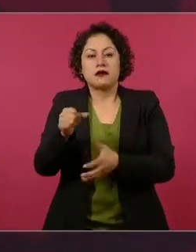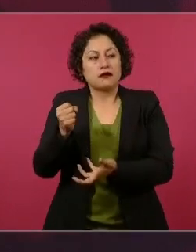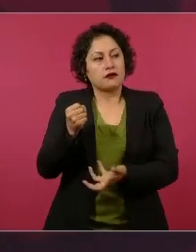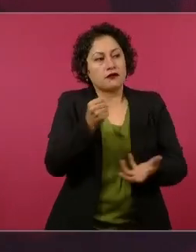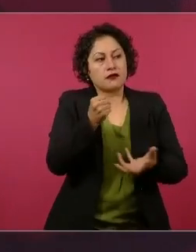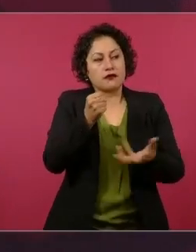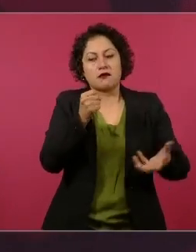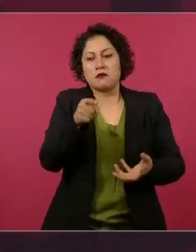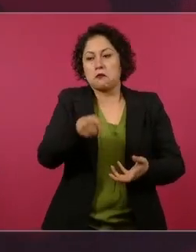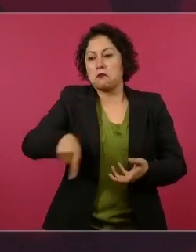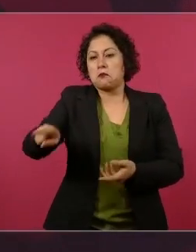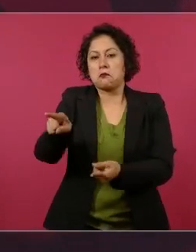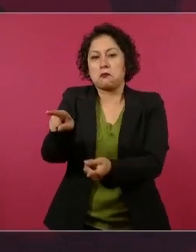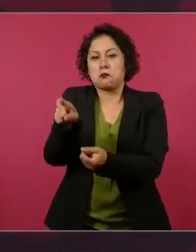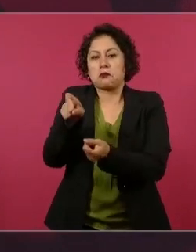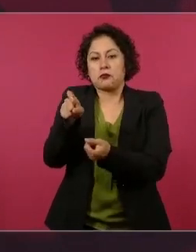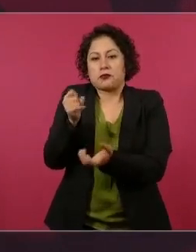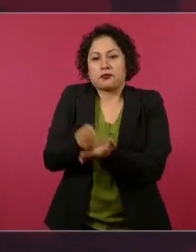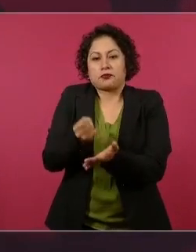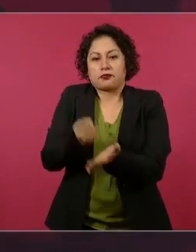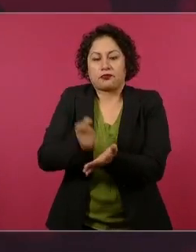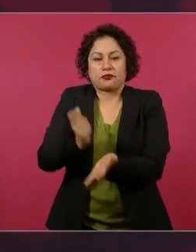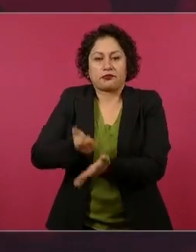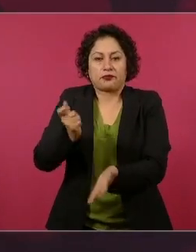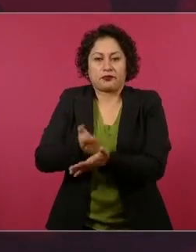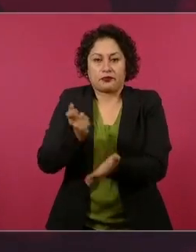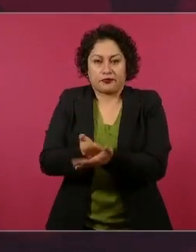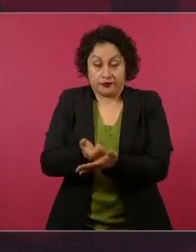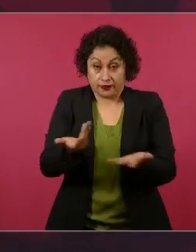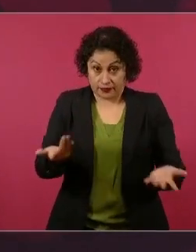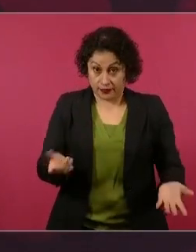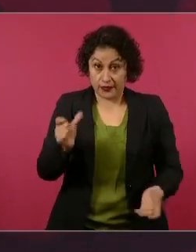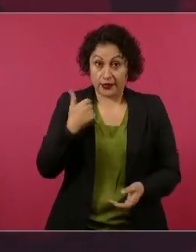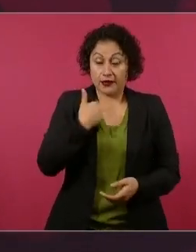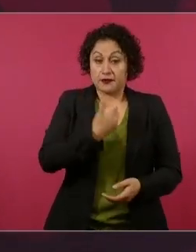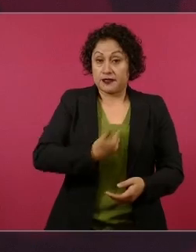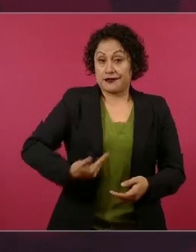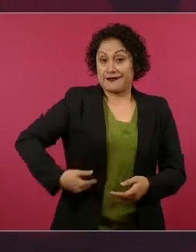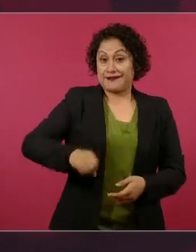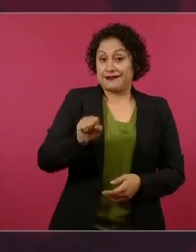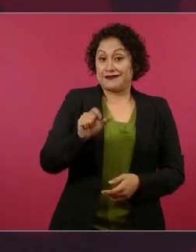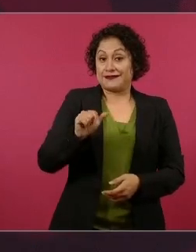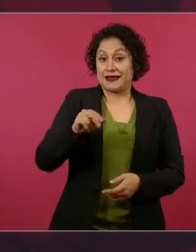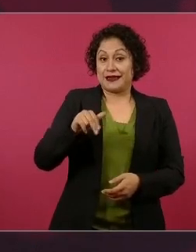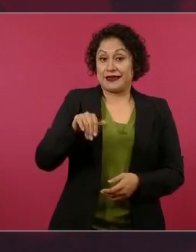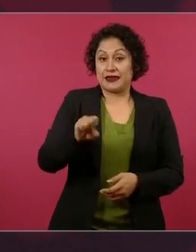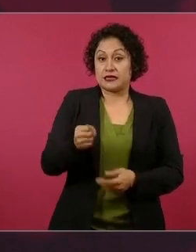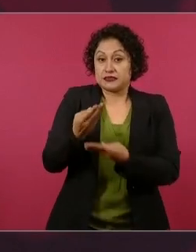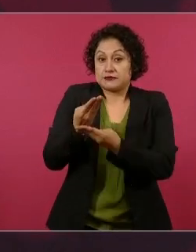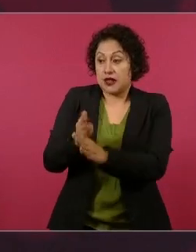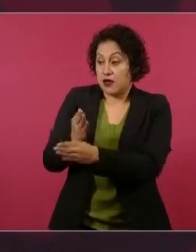privatiza los bancos, entrega los bancos públicos a particulares, a sus allegados,